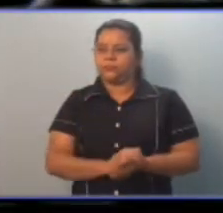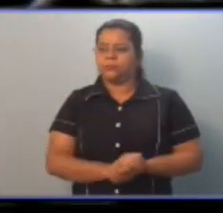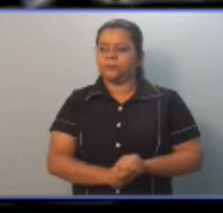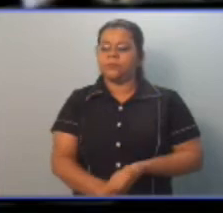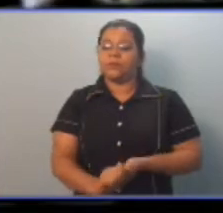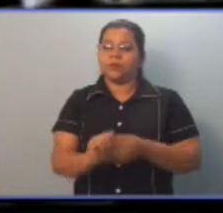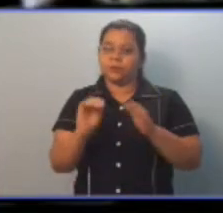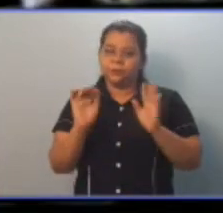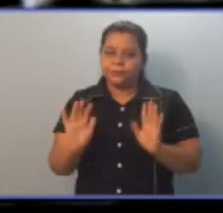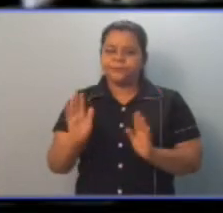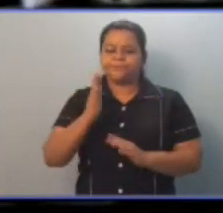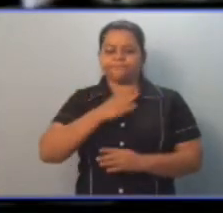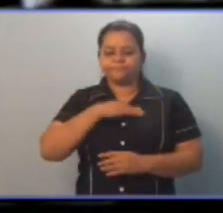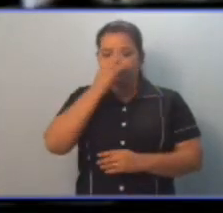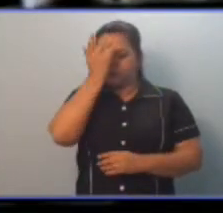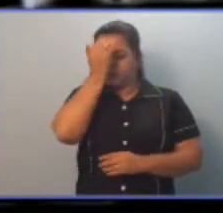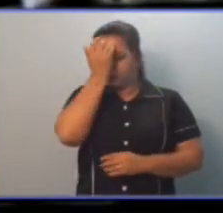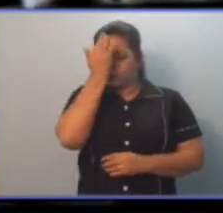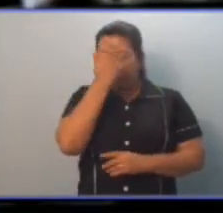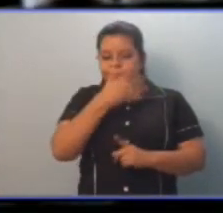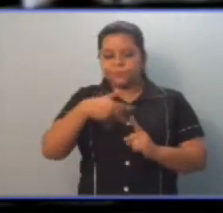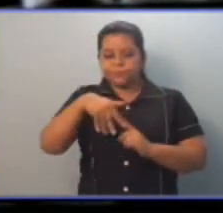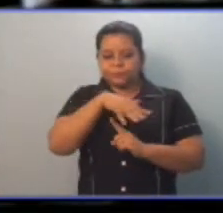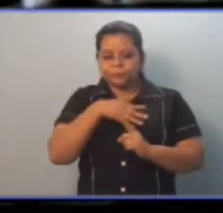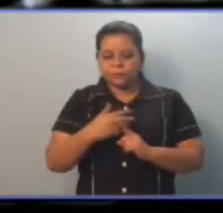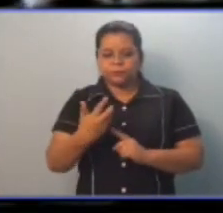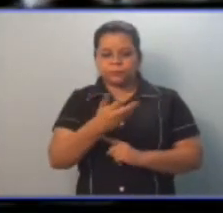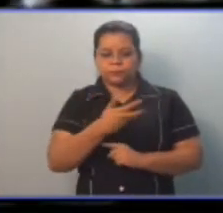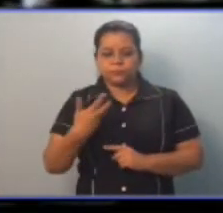Bueno, preocupado por la situación que estamos viviendo.